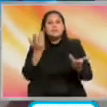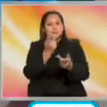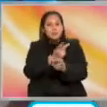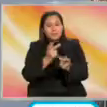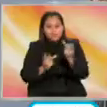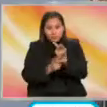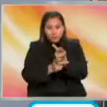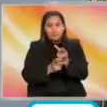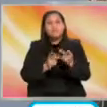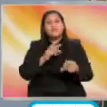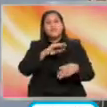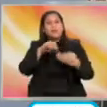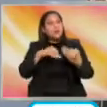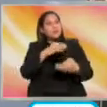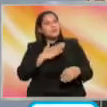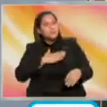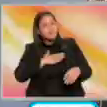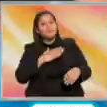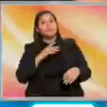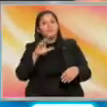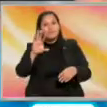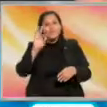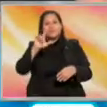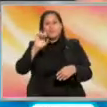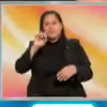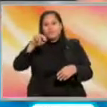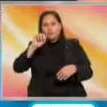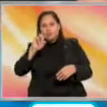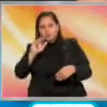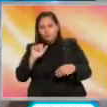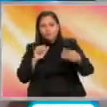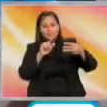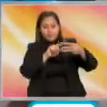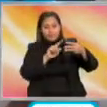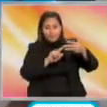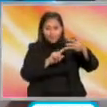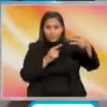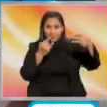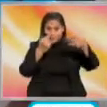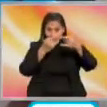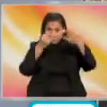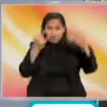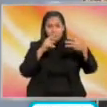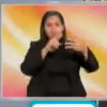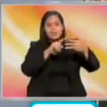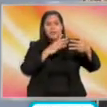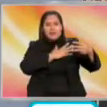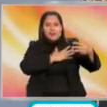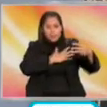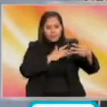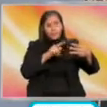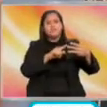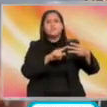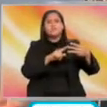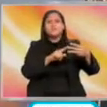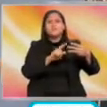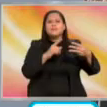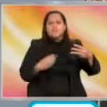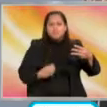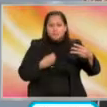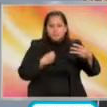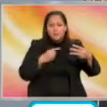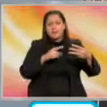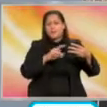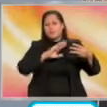que nos llamara a todos. Y encontramos a Leonora y encontramos estos 3 cuentos que hablan sobre el amor, hablan sobre su postura sobre la vida,